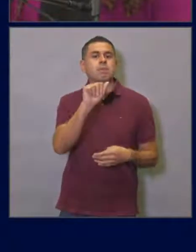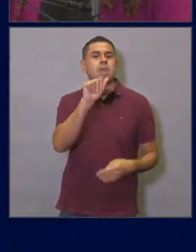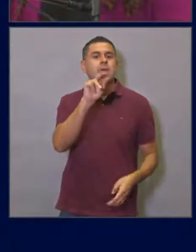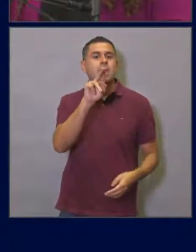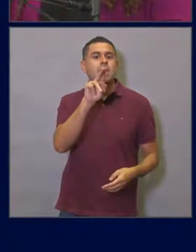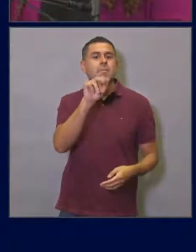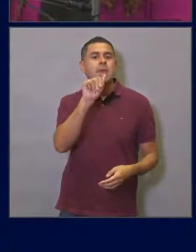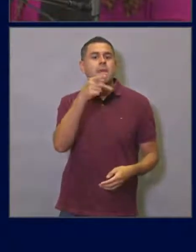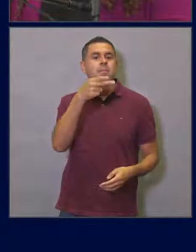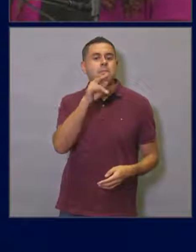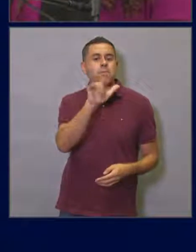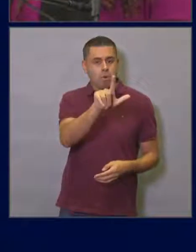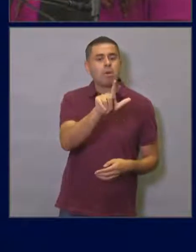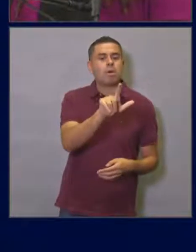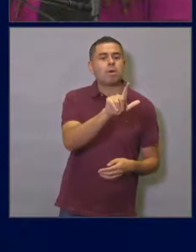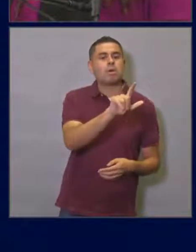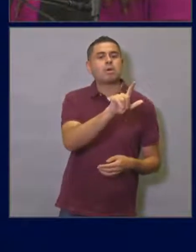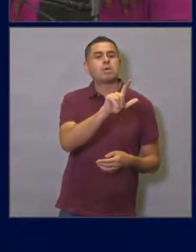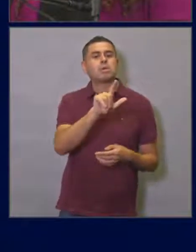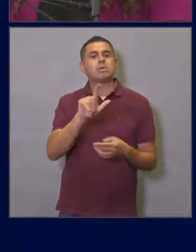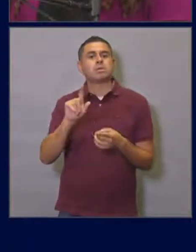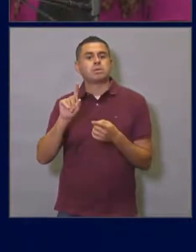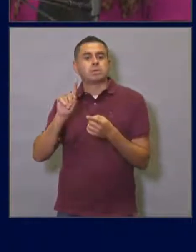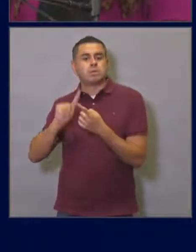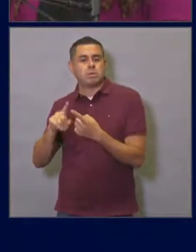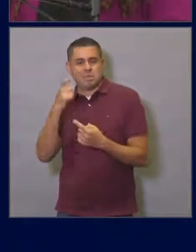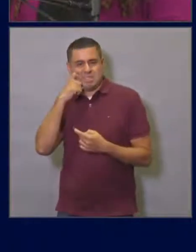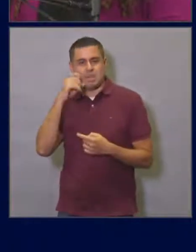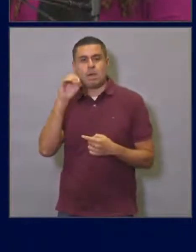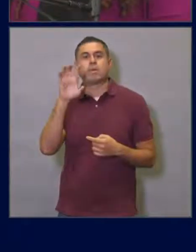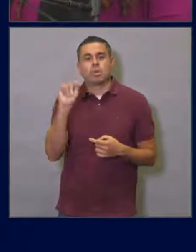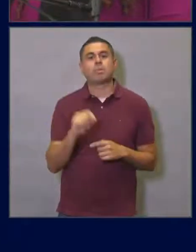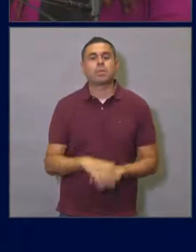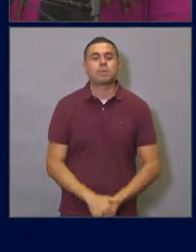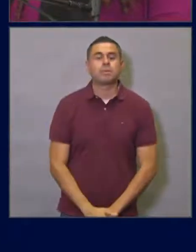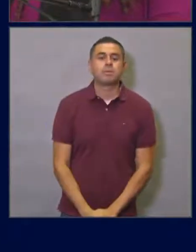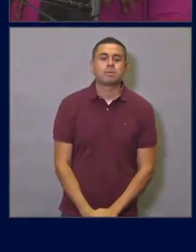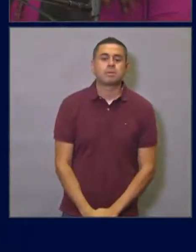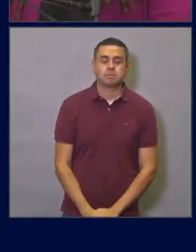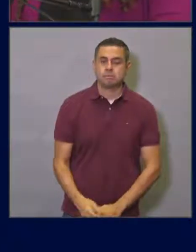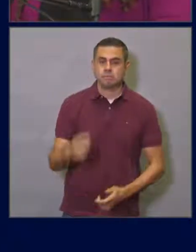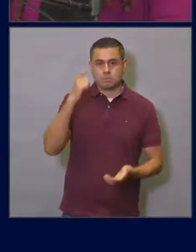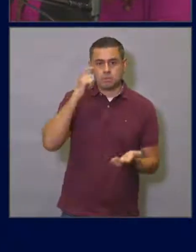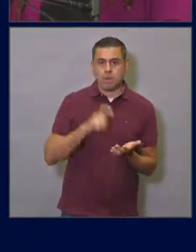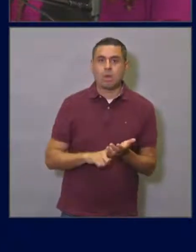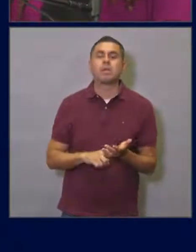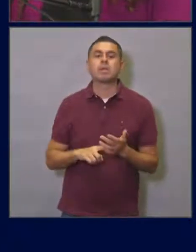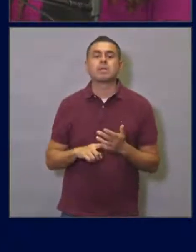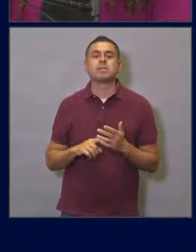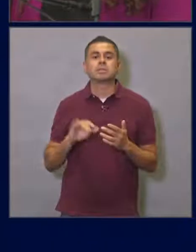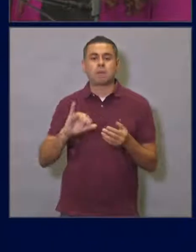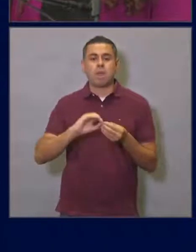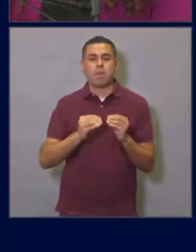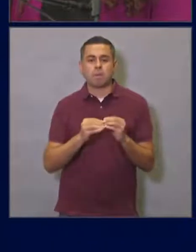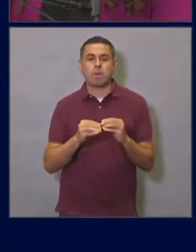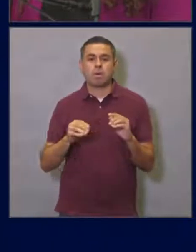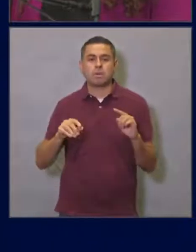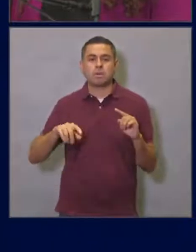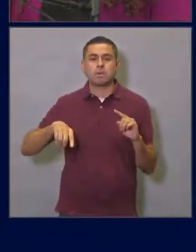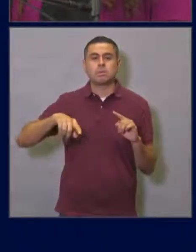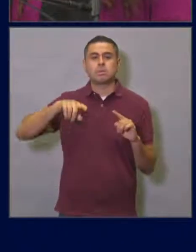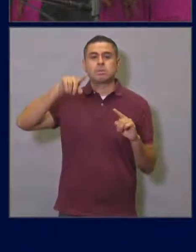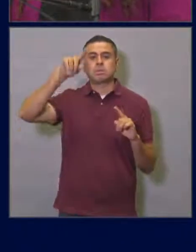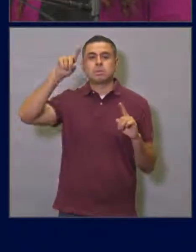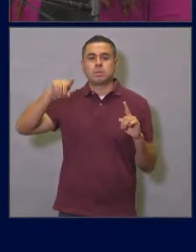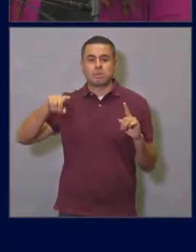de octubre. Como podemos ver, los casos se redujeron notablemente a menos de 800 casos por día